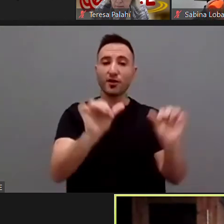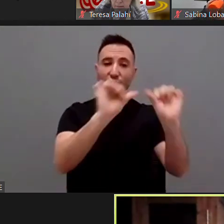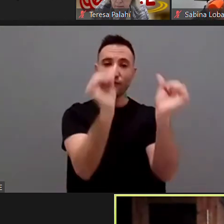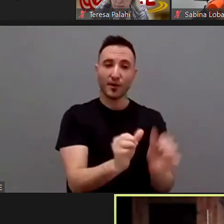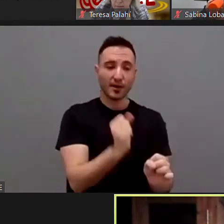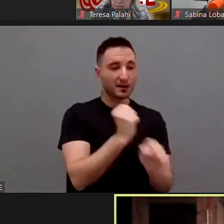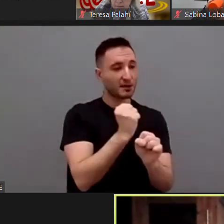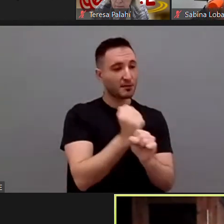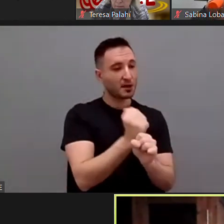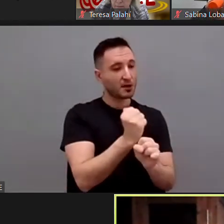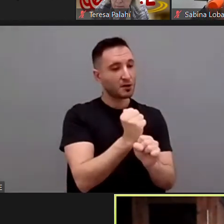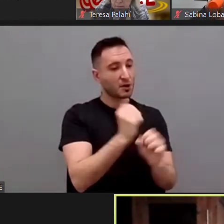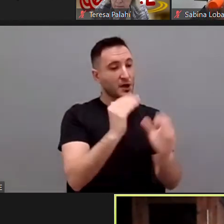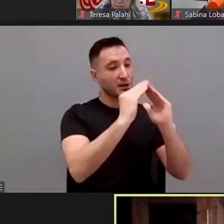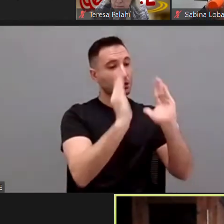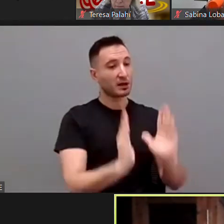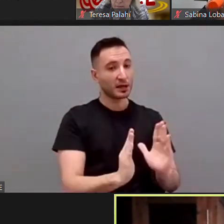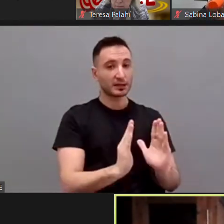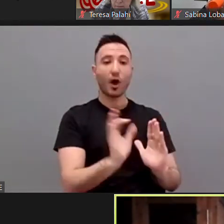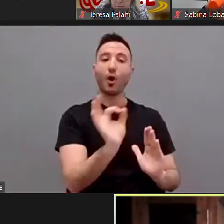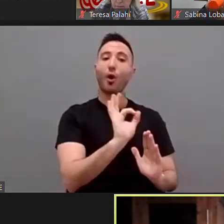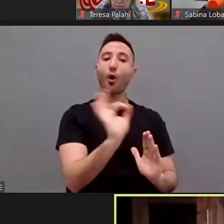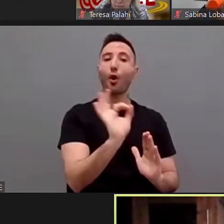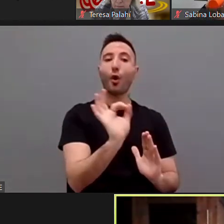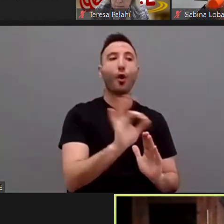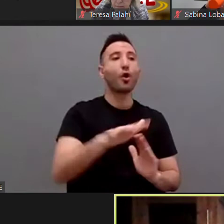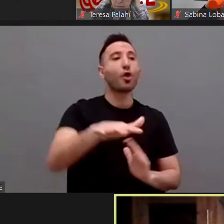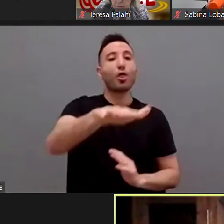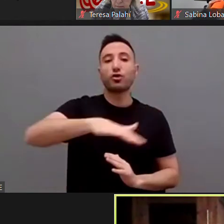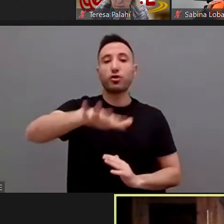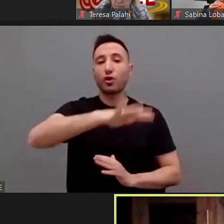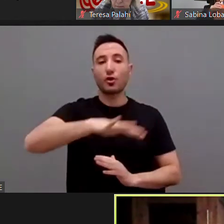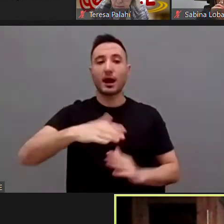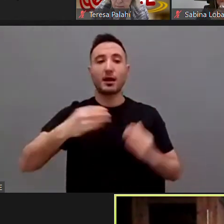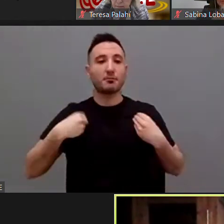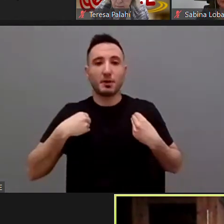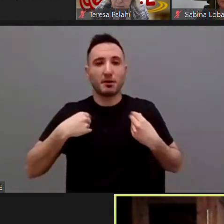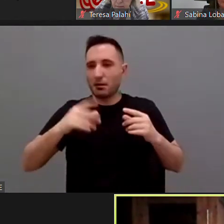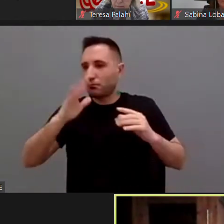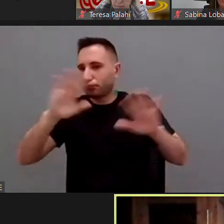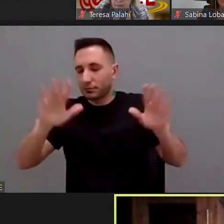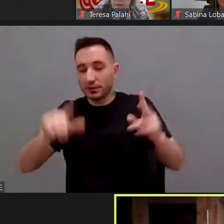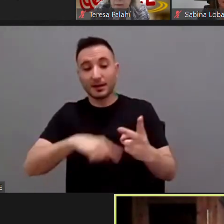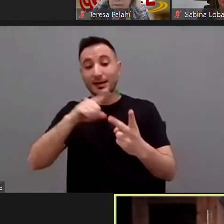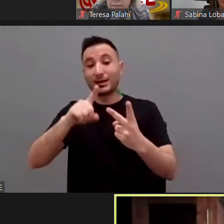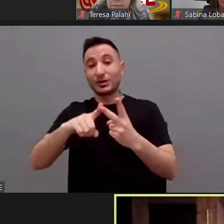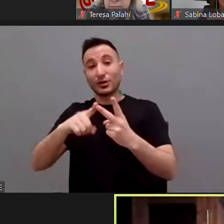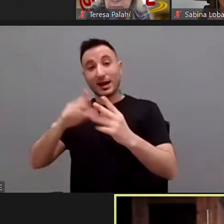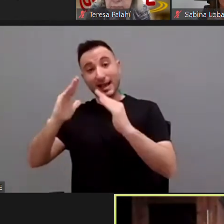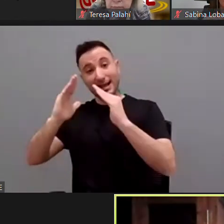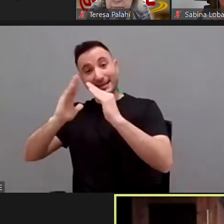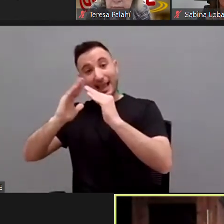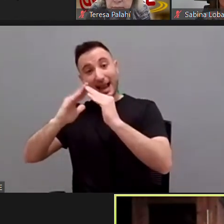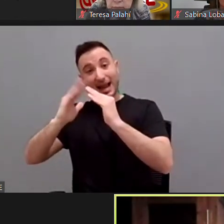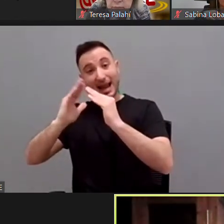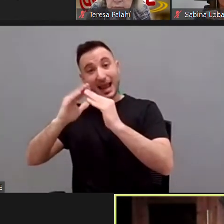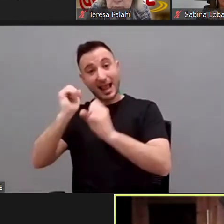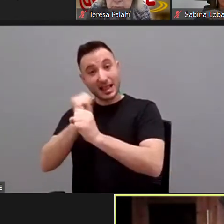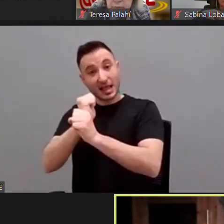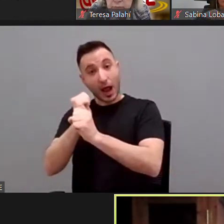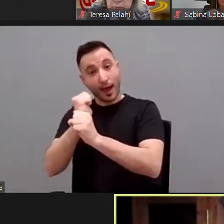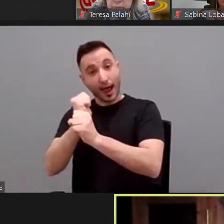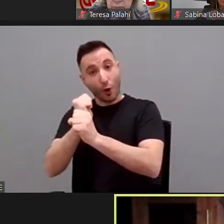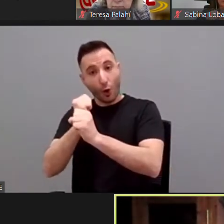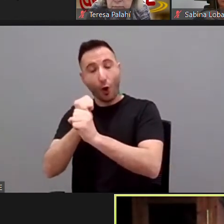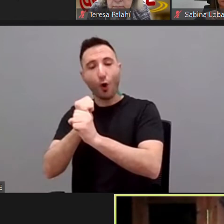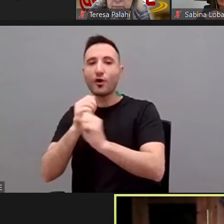laboral desde el domicilio del trabajador o desde el lugar que éste elija. Y el teletrabajo, que realmente se usa más esa palabra,